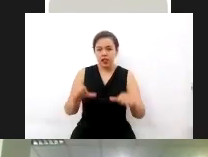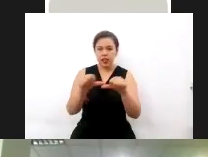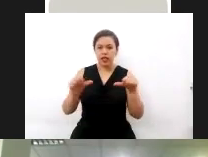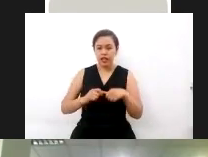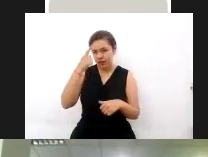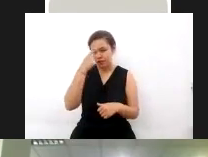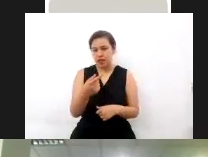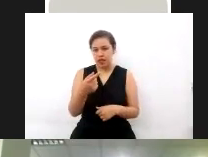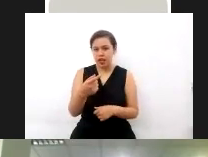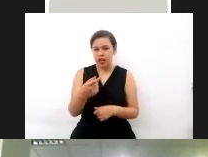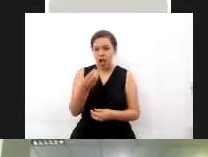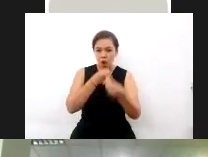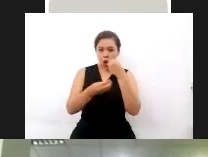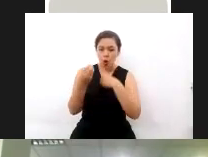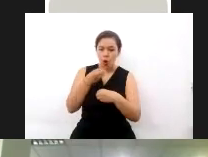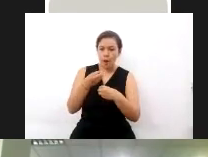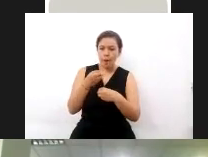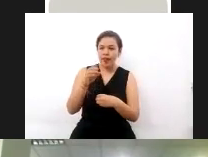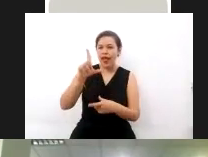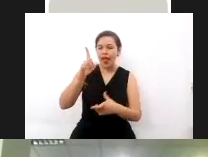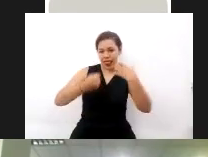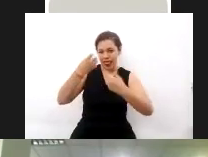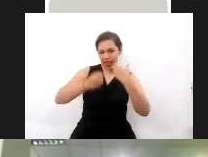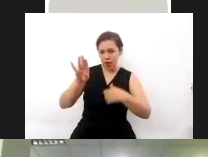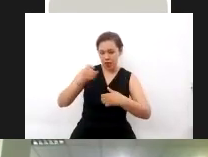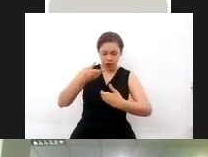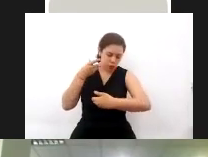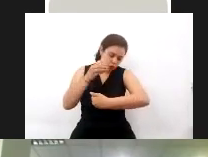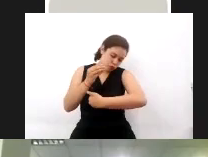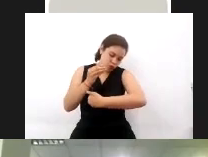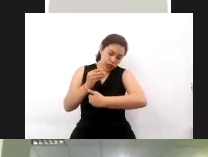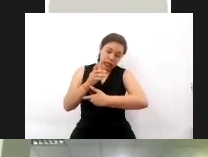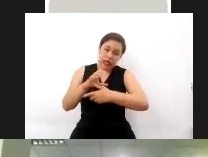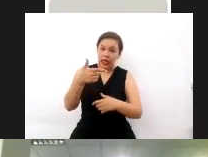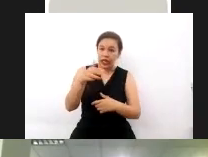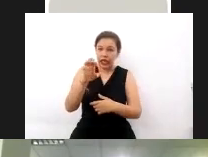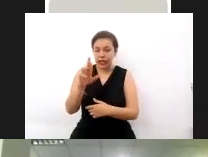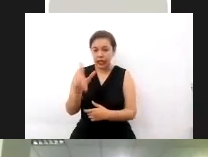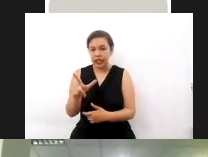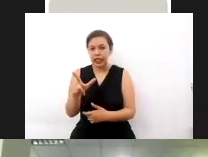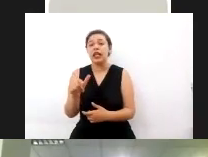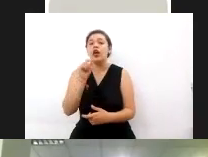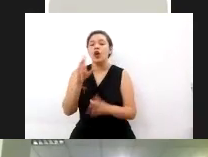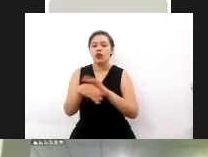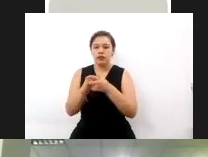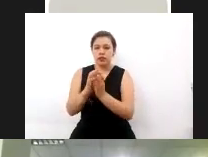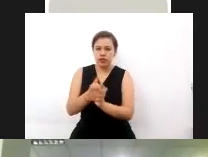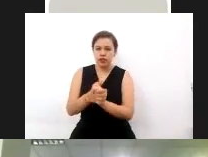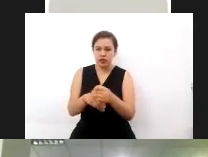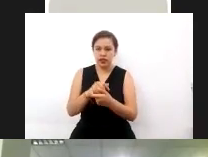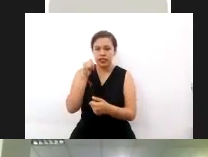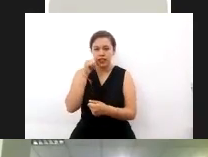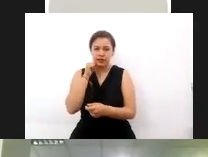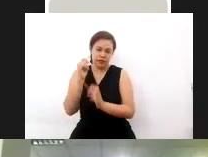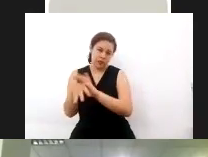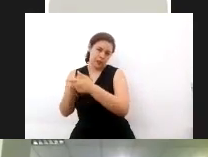lo mismo. Deben de aplicarse gel, lavarse las manos, y regularmente en el área de lactantes siempre existe una estación de lavado de